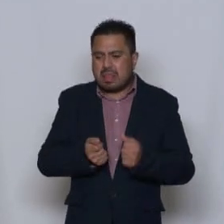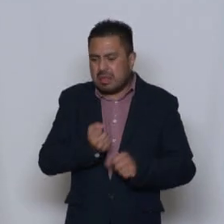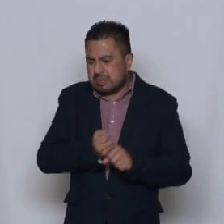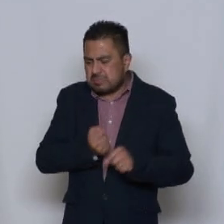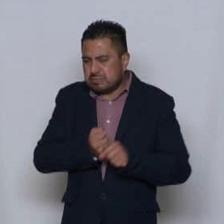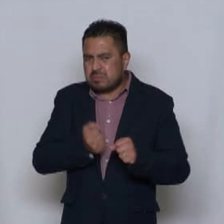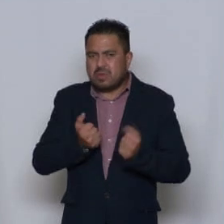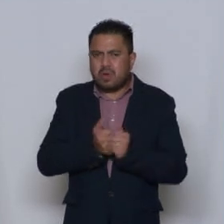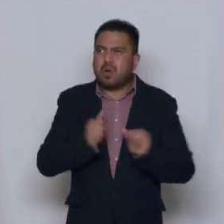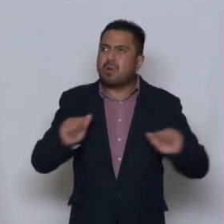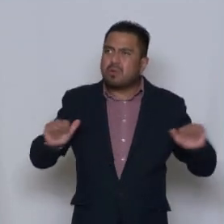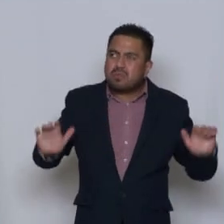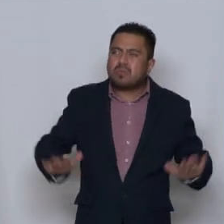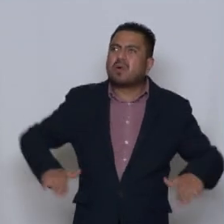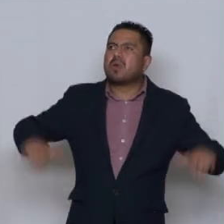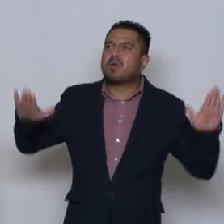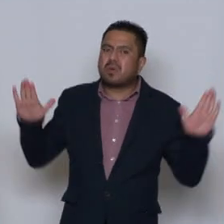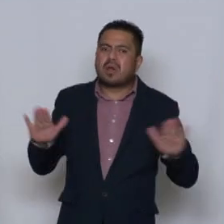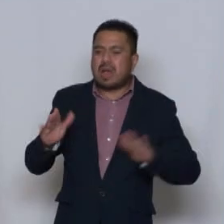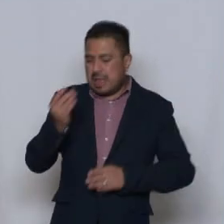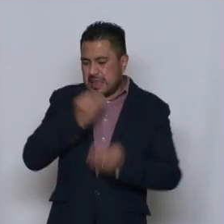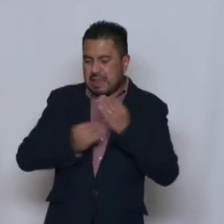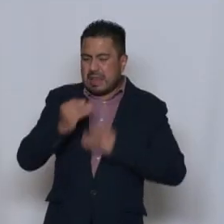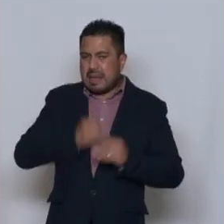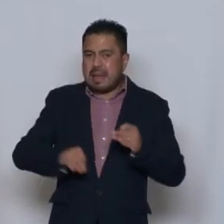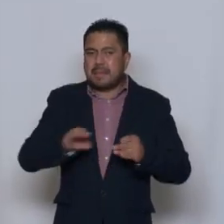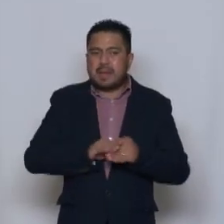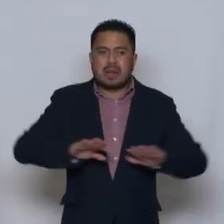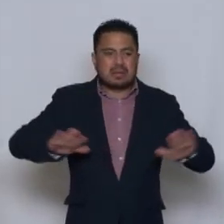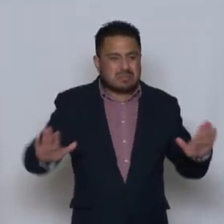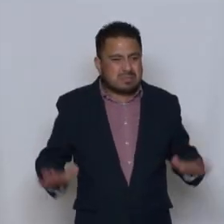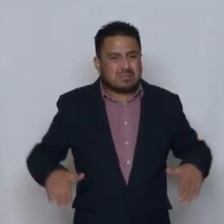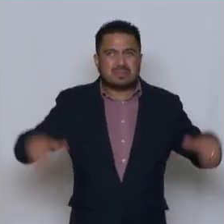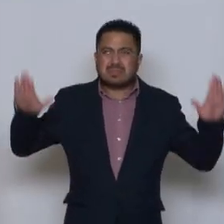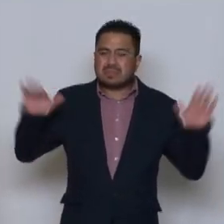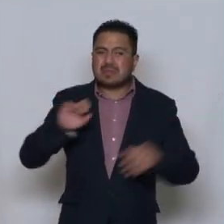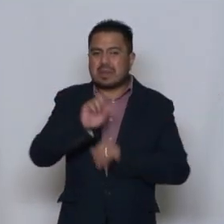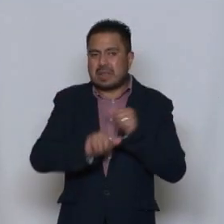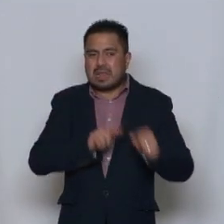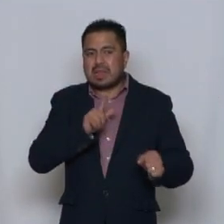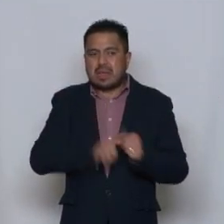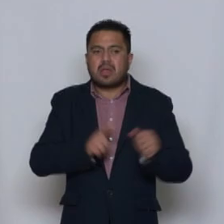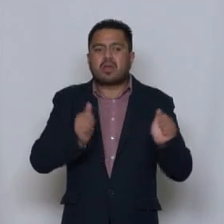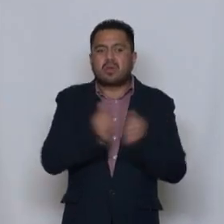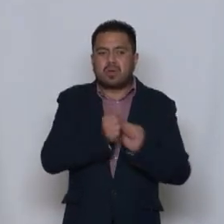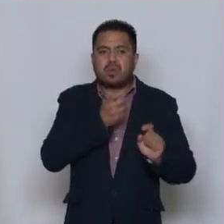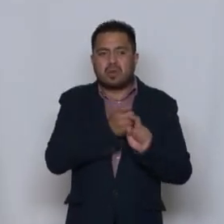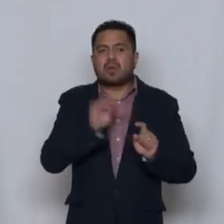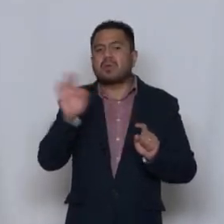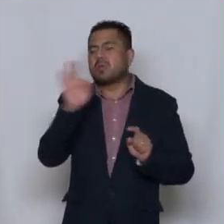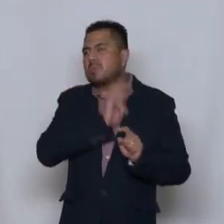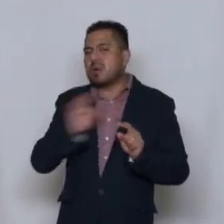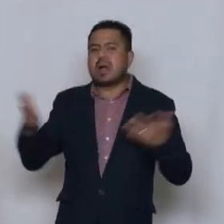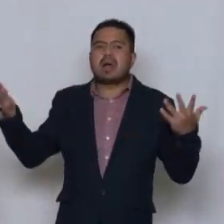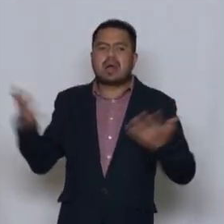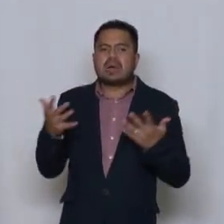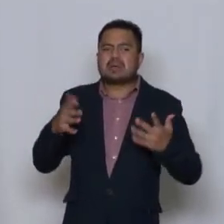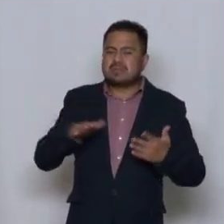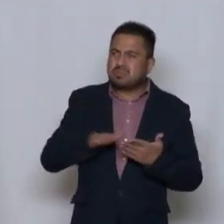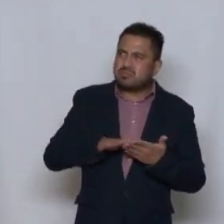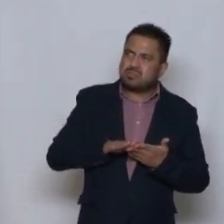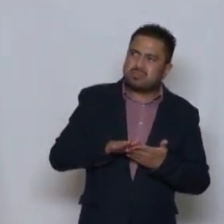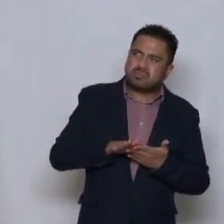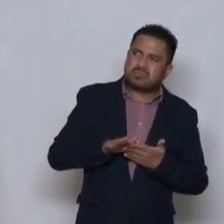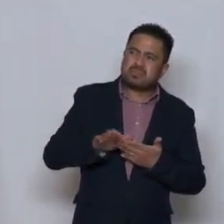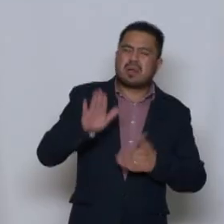en volar. Entonces apenas se alimenta en vuelo de insectos y con eso es capaz de hacer esa proeza de esos